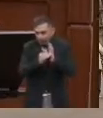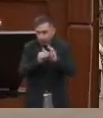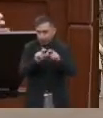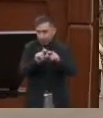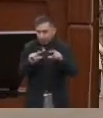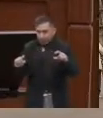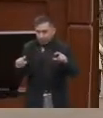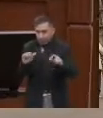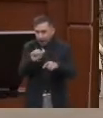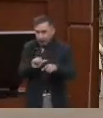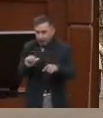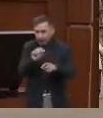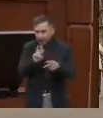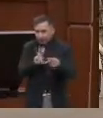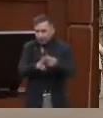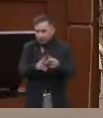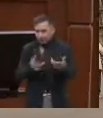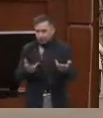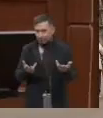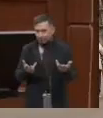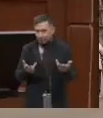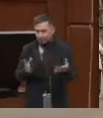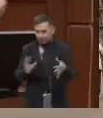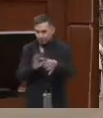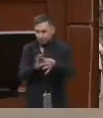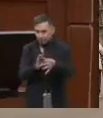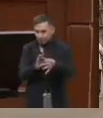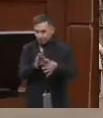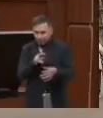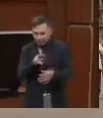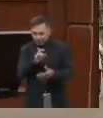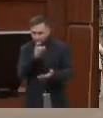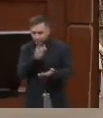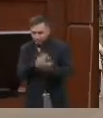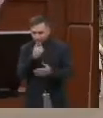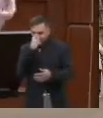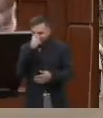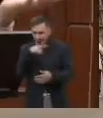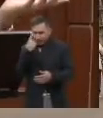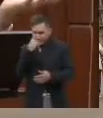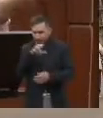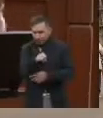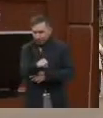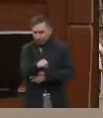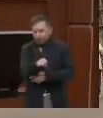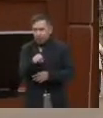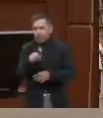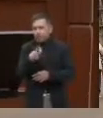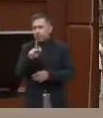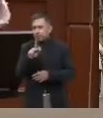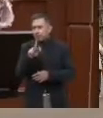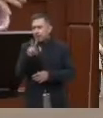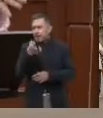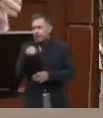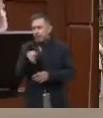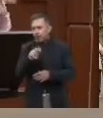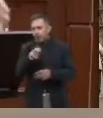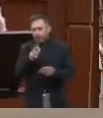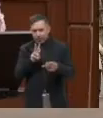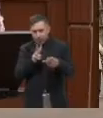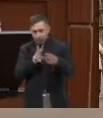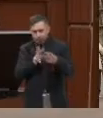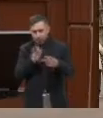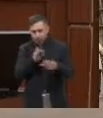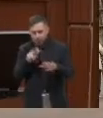pues fácil poder llegar a la conclusión de que el Partido Verde, al ser etiquetado, pues está dando cuenta de